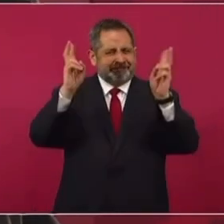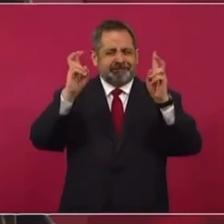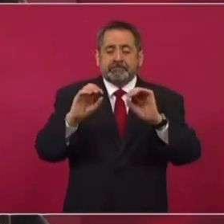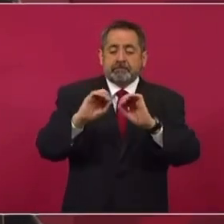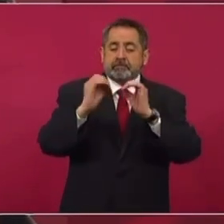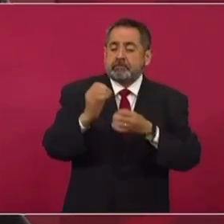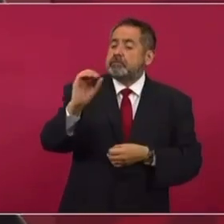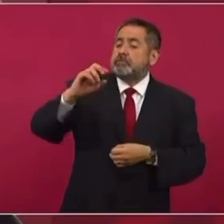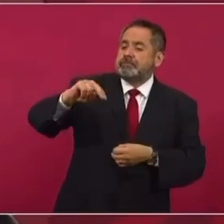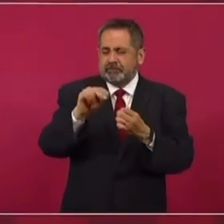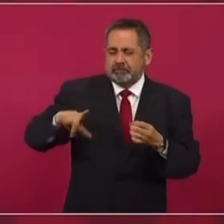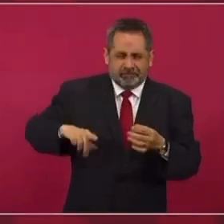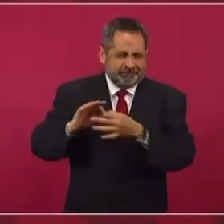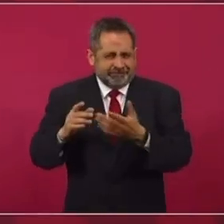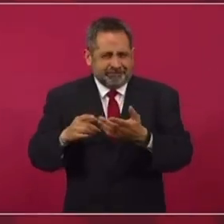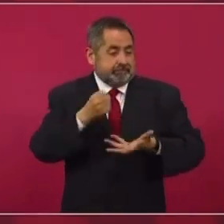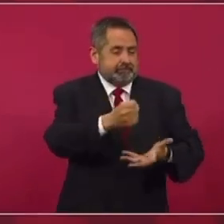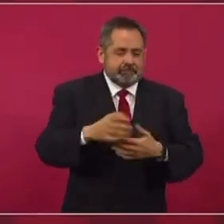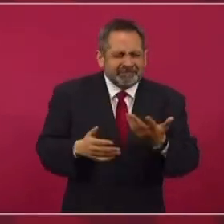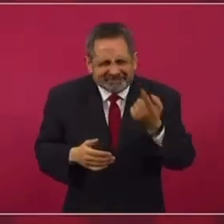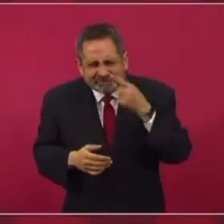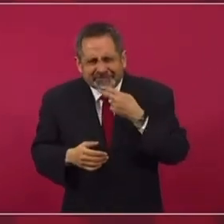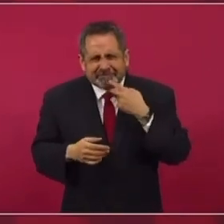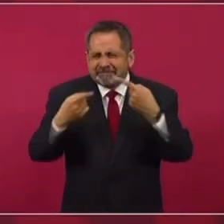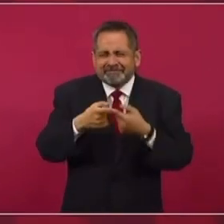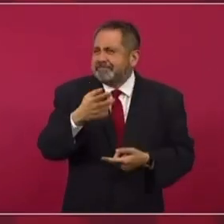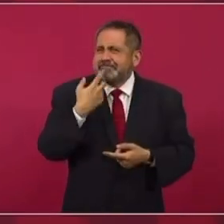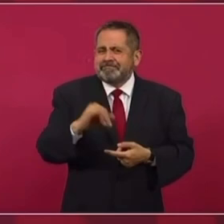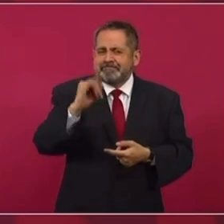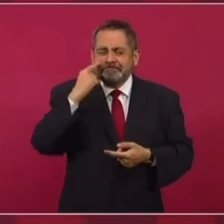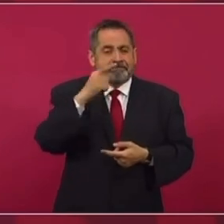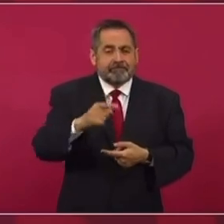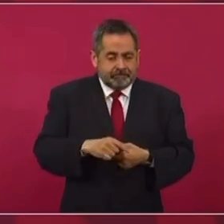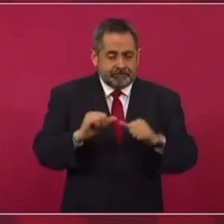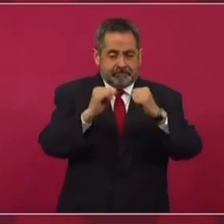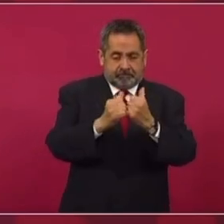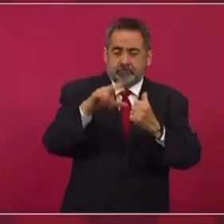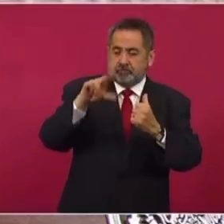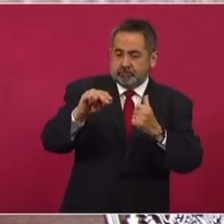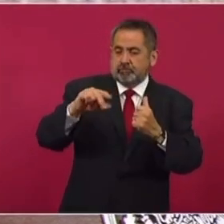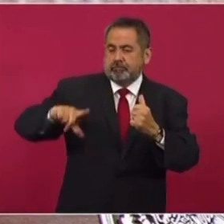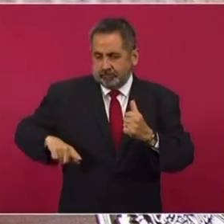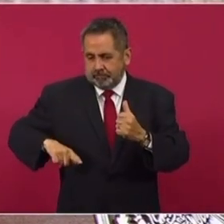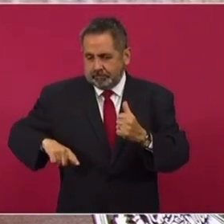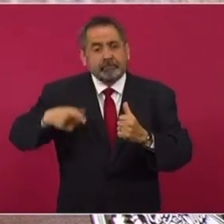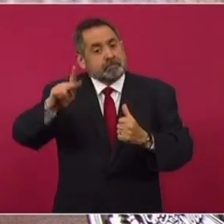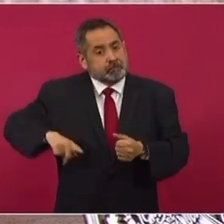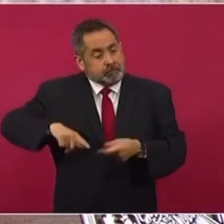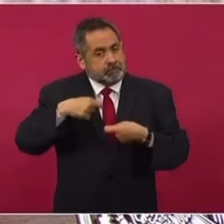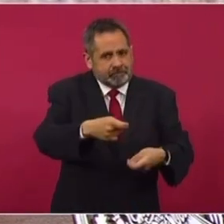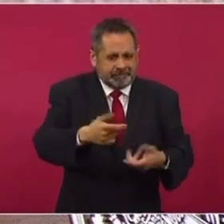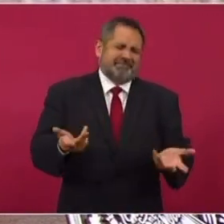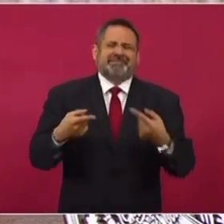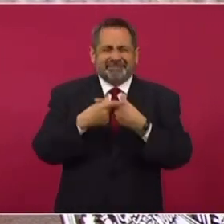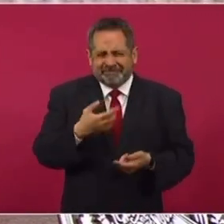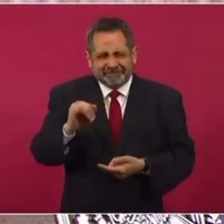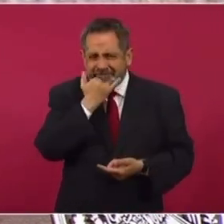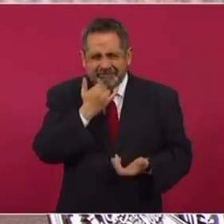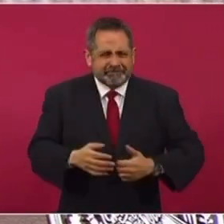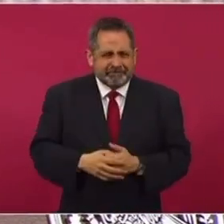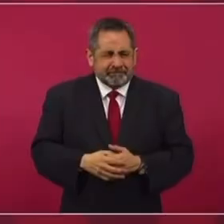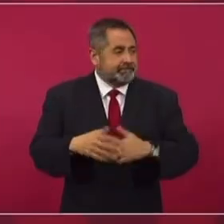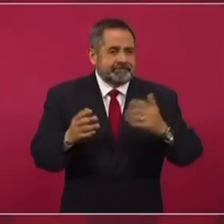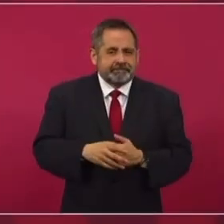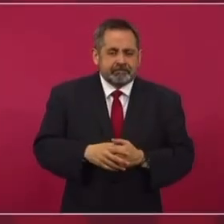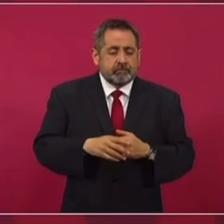organizaciones no gubernamentales. Fíjense la paradoja, lo contradictorio: asociación no gubernamental que dependía de la hacienda pública